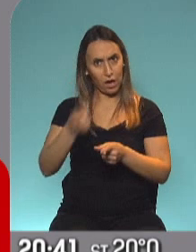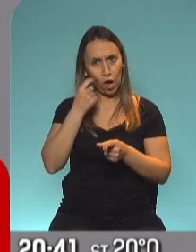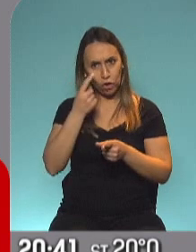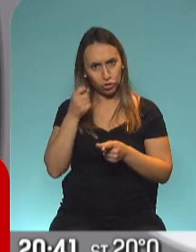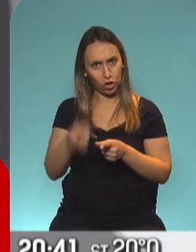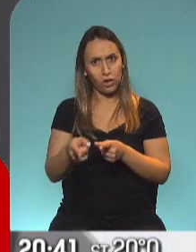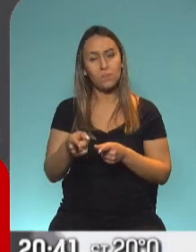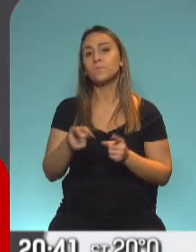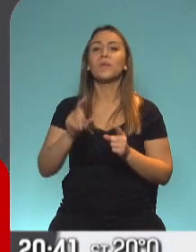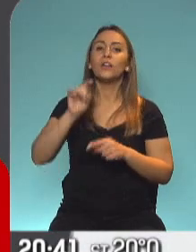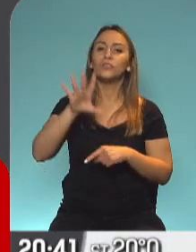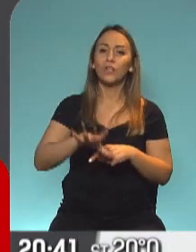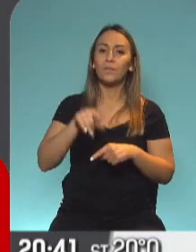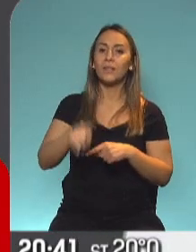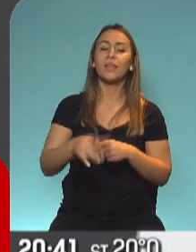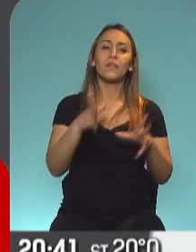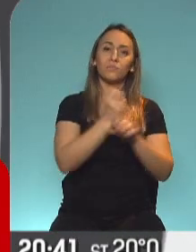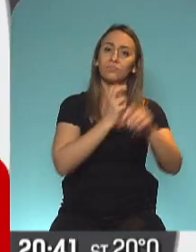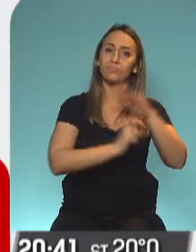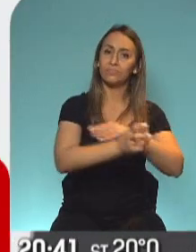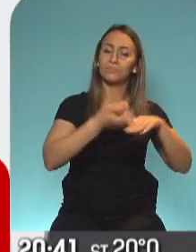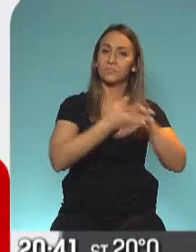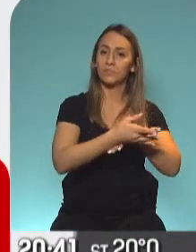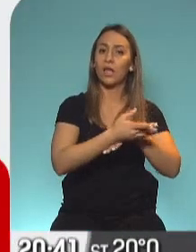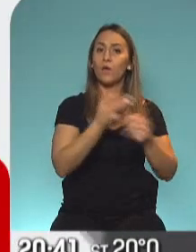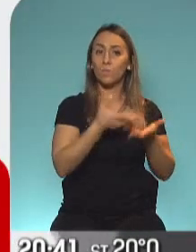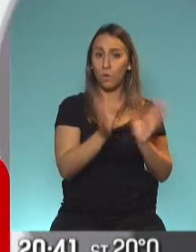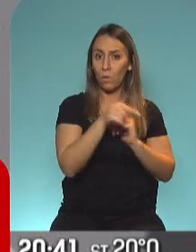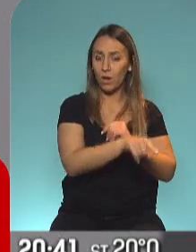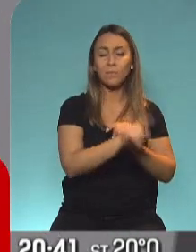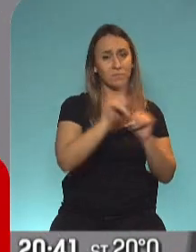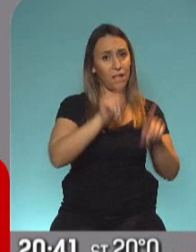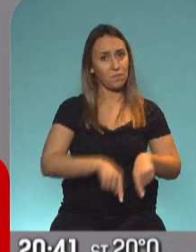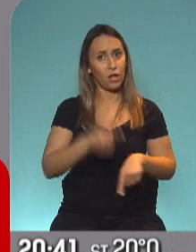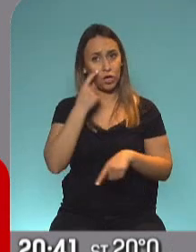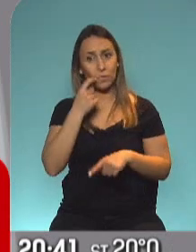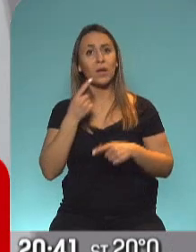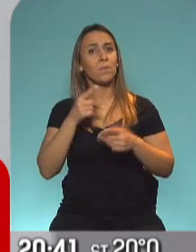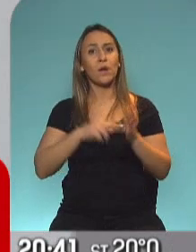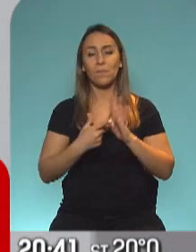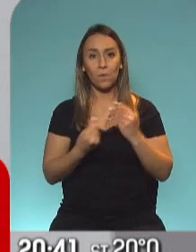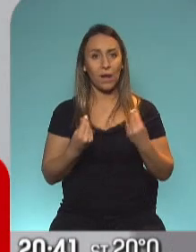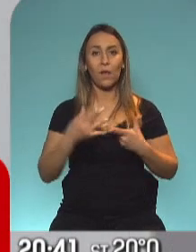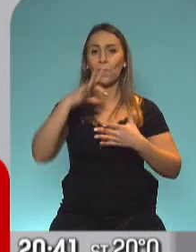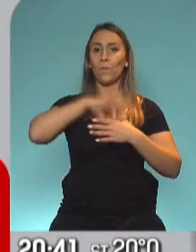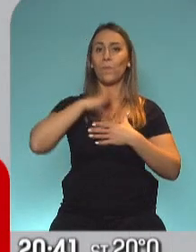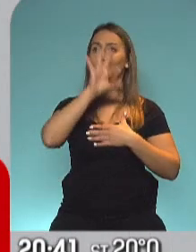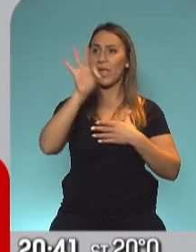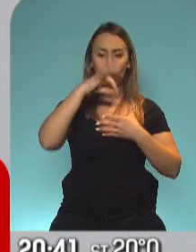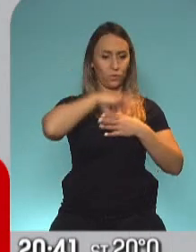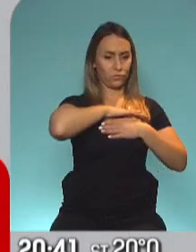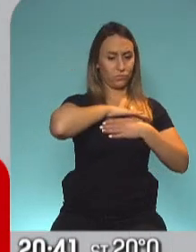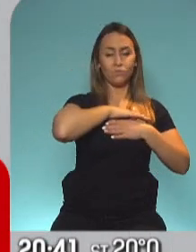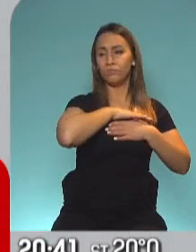no solamente de lo que tiene que ver con el transporte público de pasajeros, porque la verdad es que el problema del virus es que lo estamos llevando de un lugar a otro a partir de